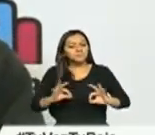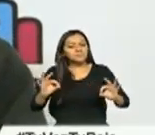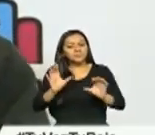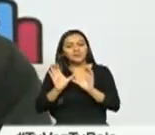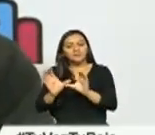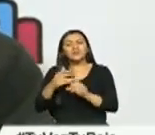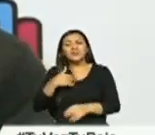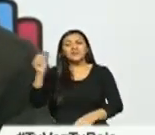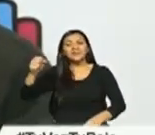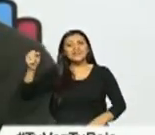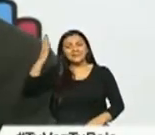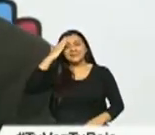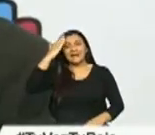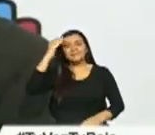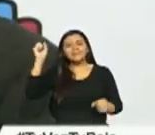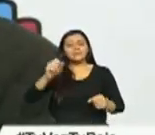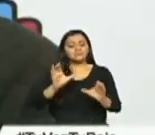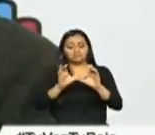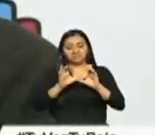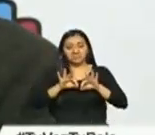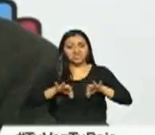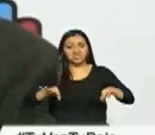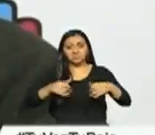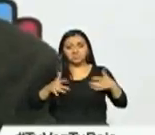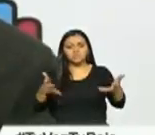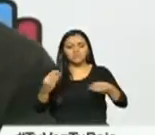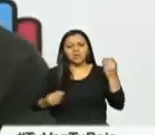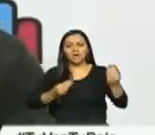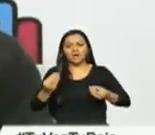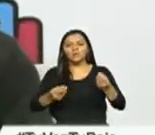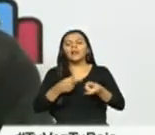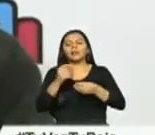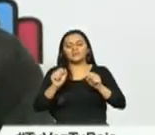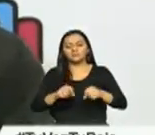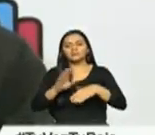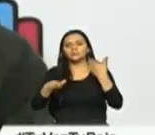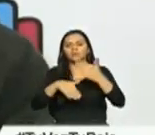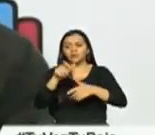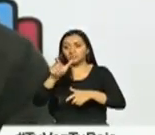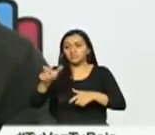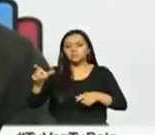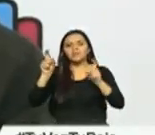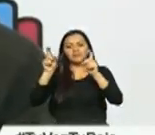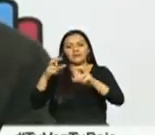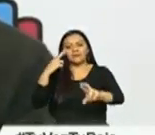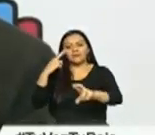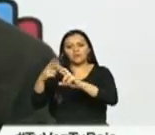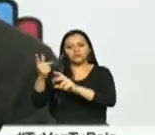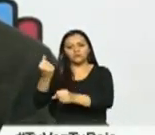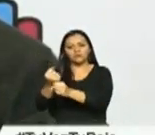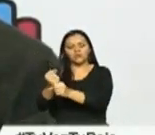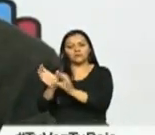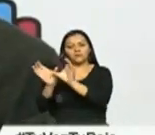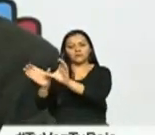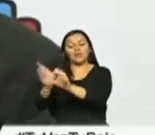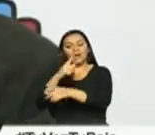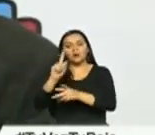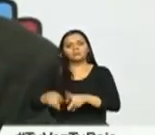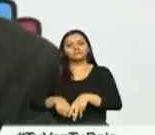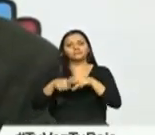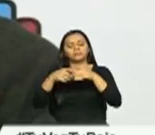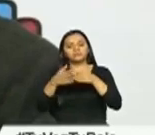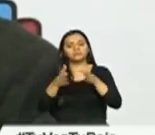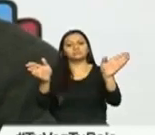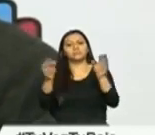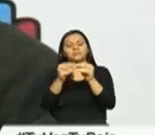respalde los conocimientos que tiene, lo que decimos o llamamos el saber hacer. Significa que aquí se abre una puerta